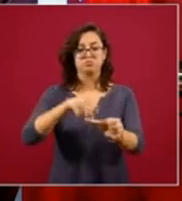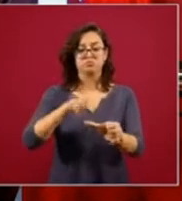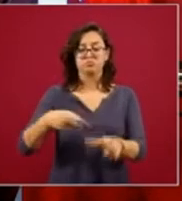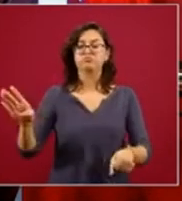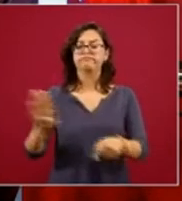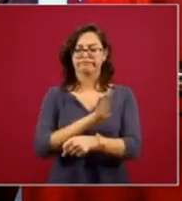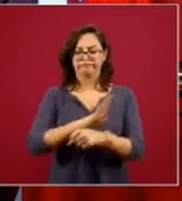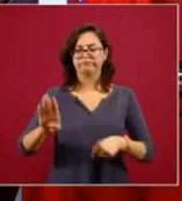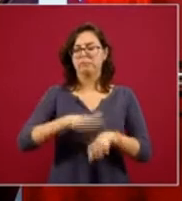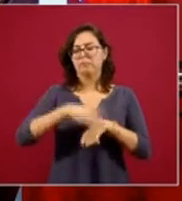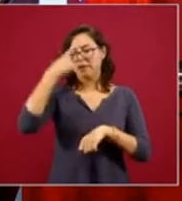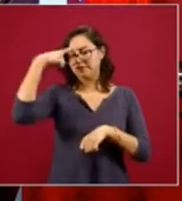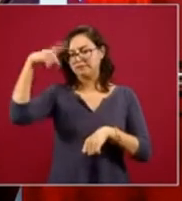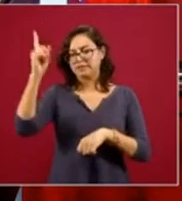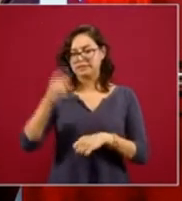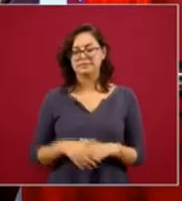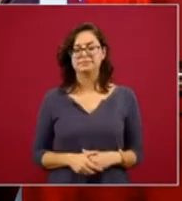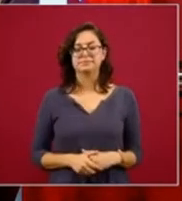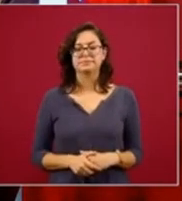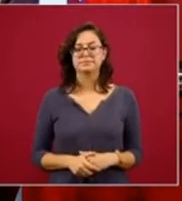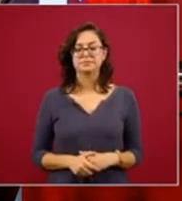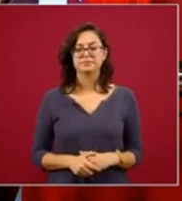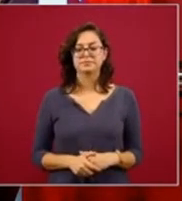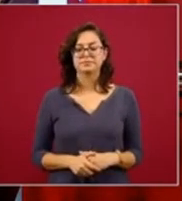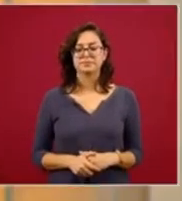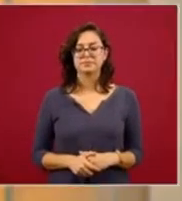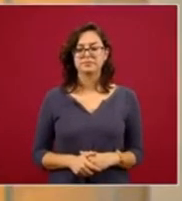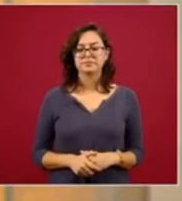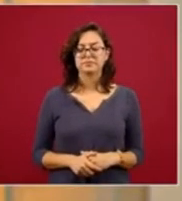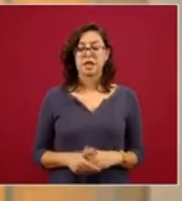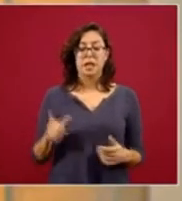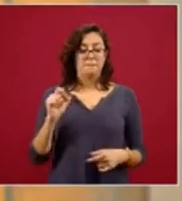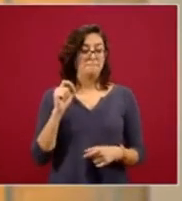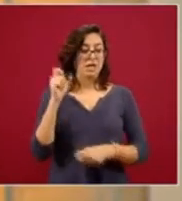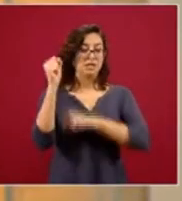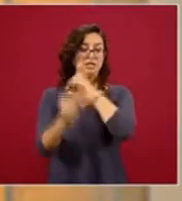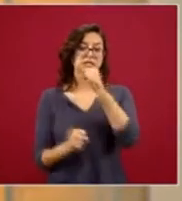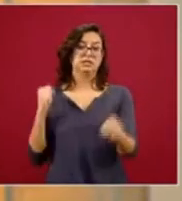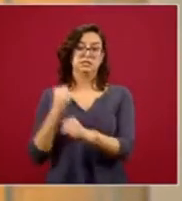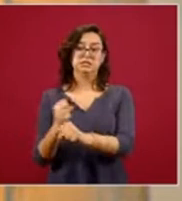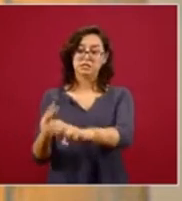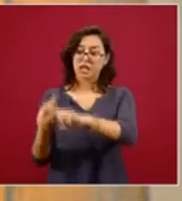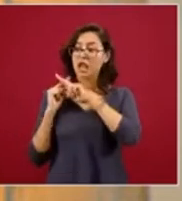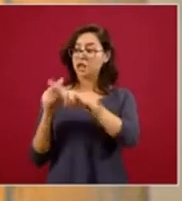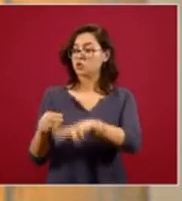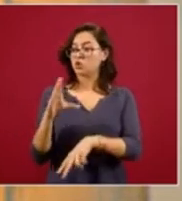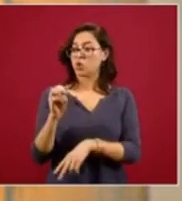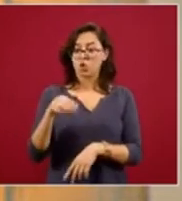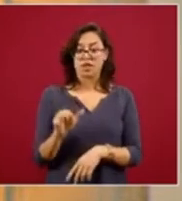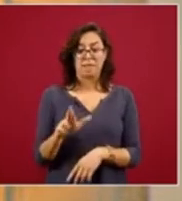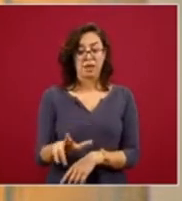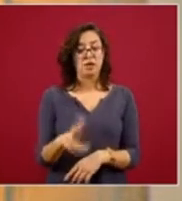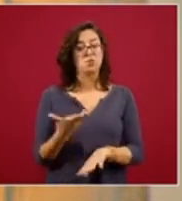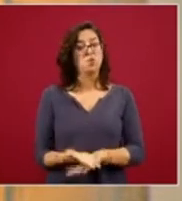obtengan los beneficios y facilidades administrativas que marca la ley. La relevancia de celebrar 20 años de la mejora regulatoria en México es dar